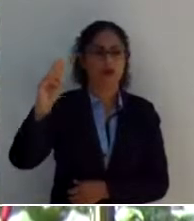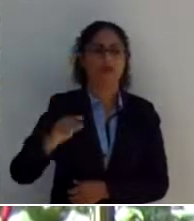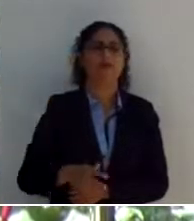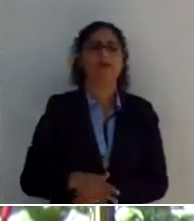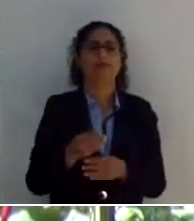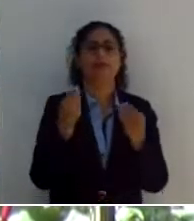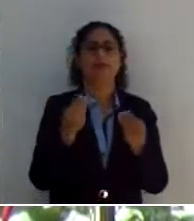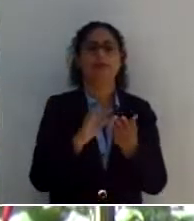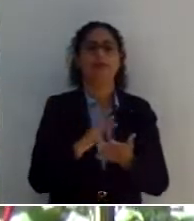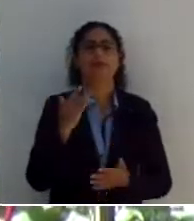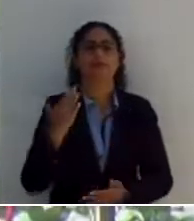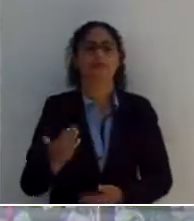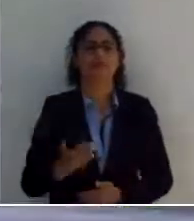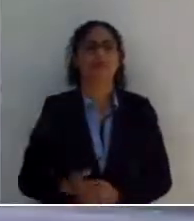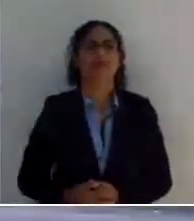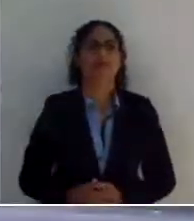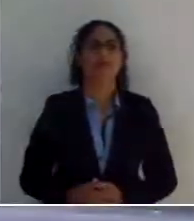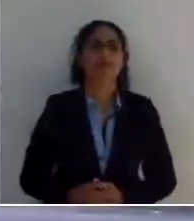Muchas gracias.